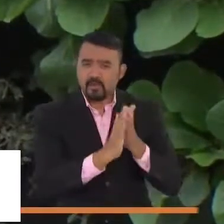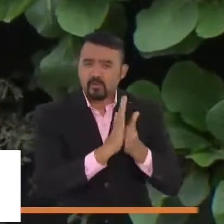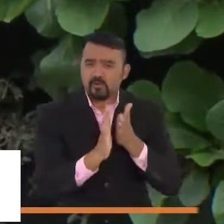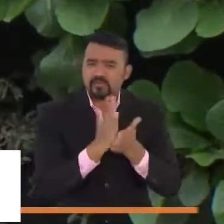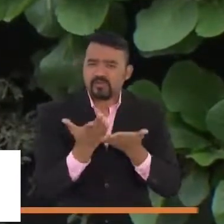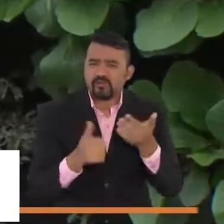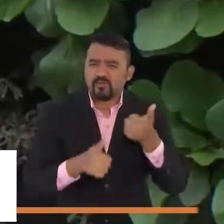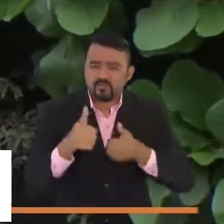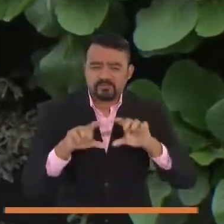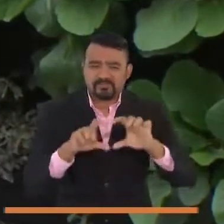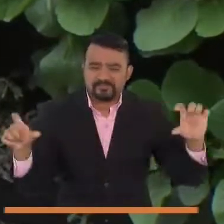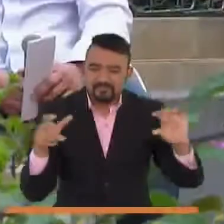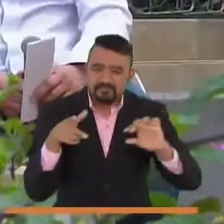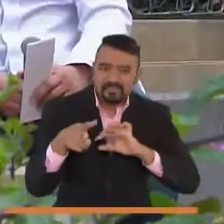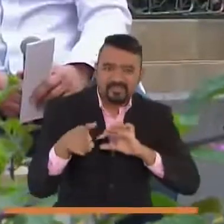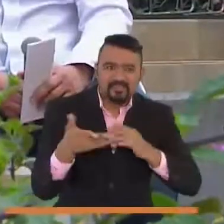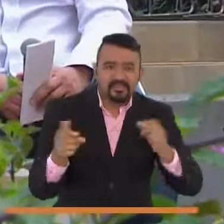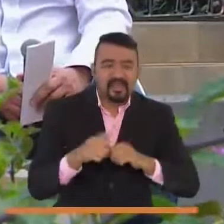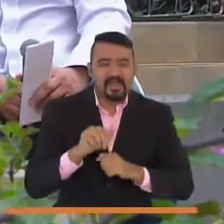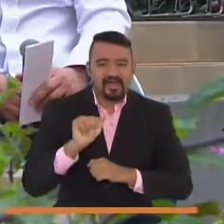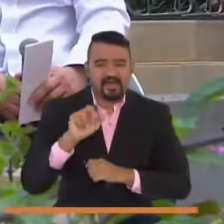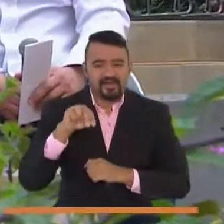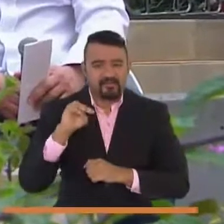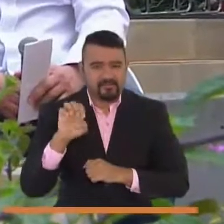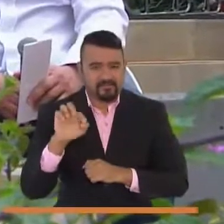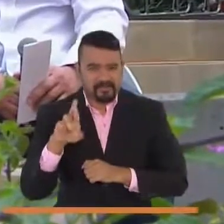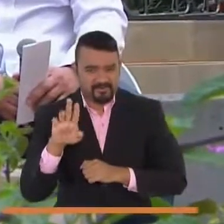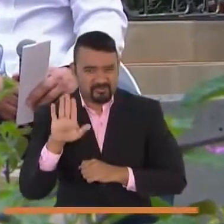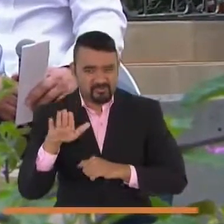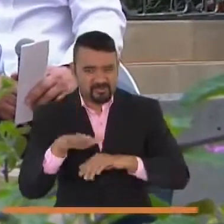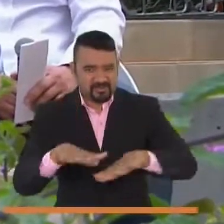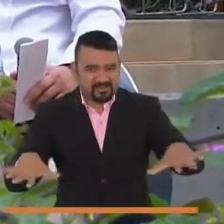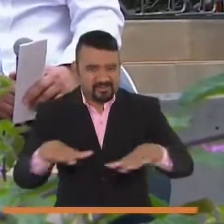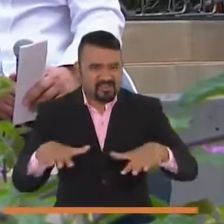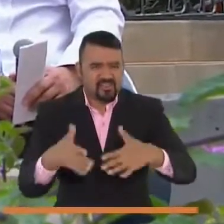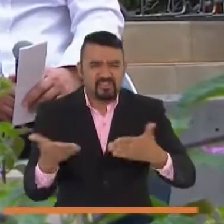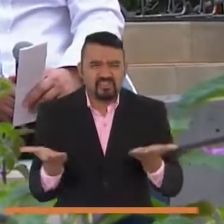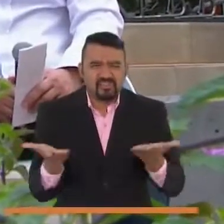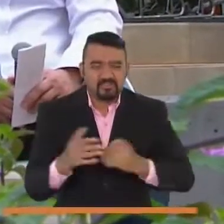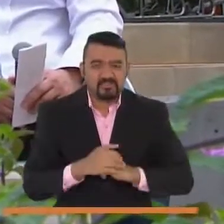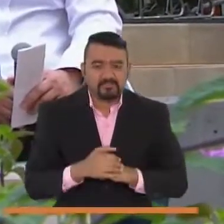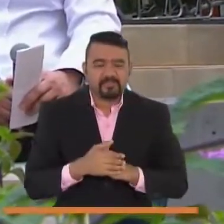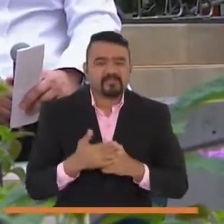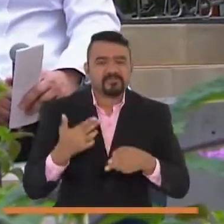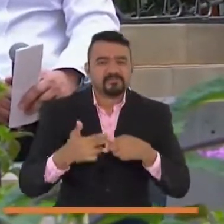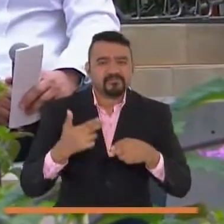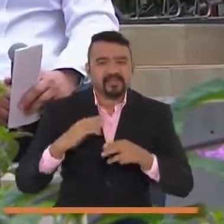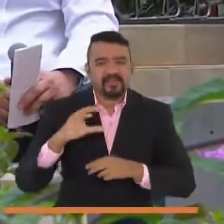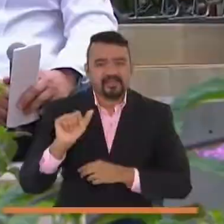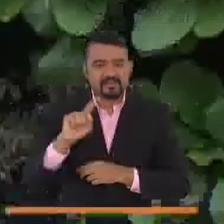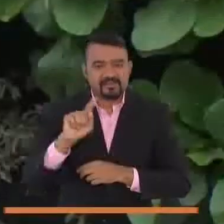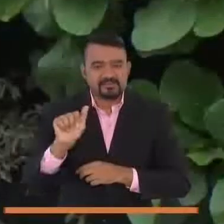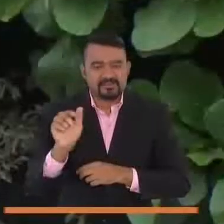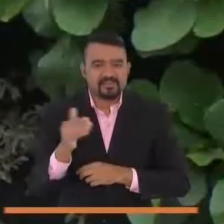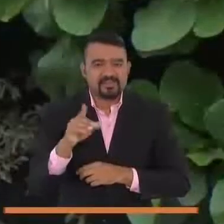fue la inauguración del andén de Ámbar. Este es un proyecto ubicado en las inmediaciones del Club Casa Diana y la entrada